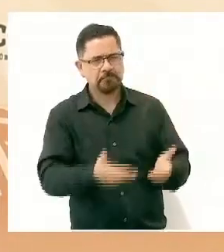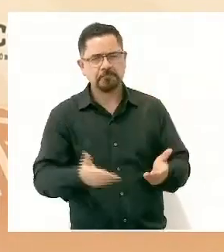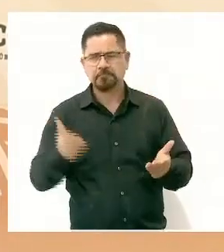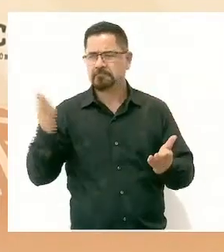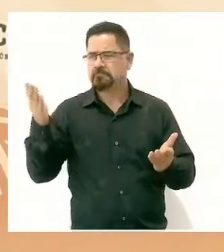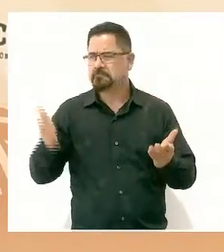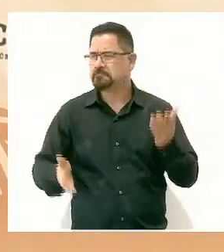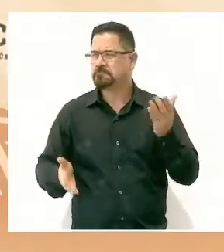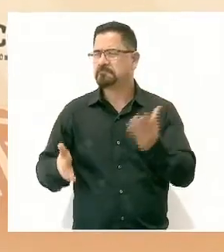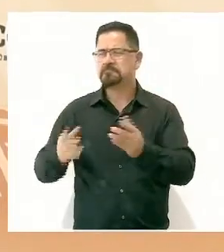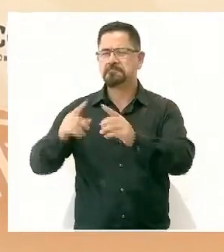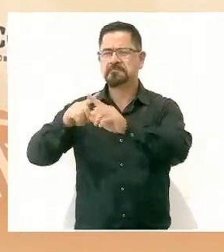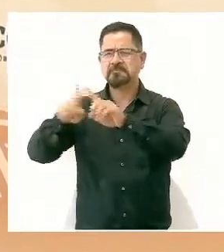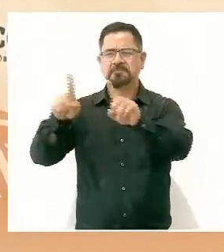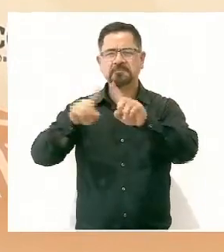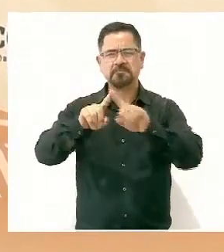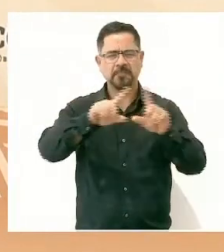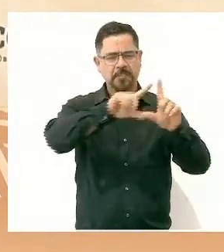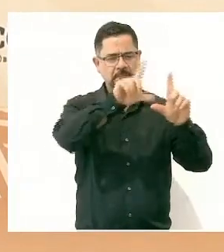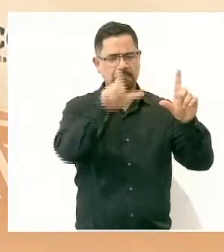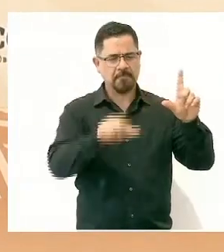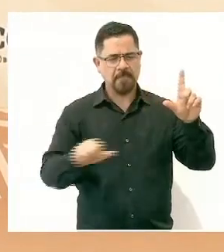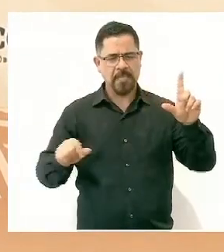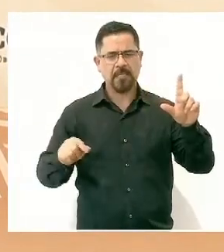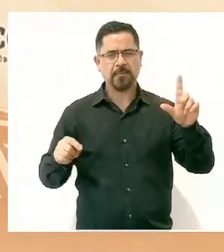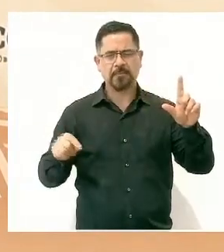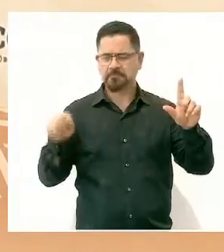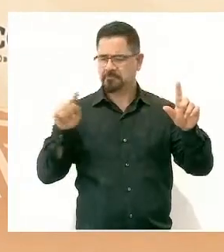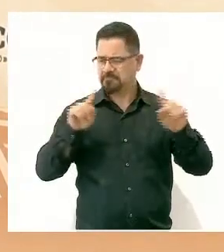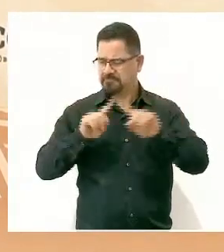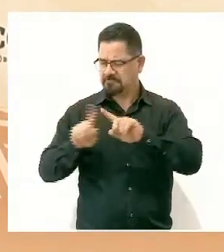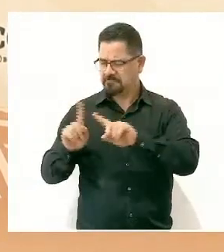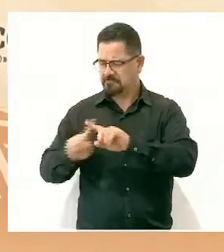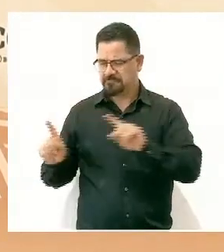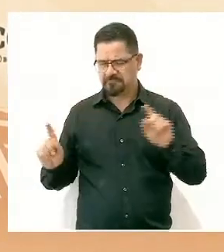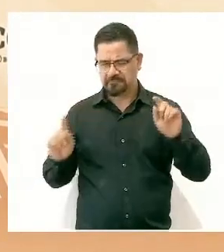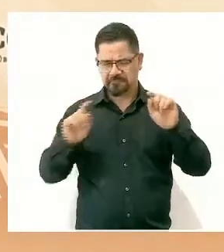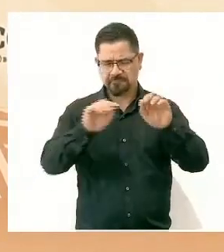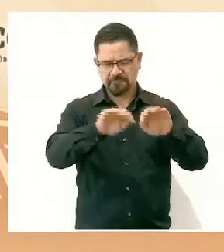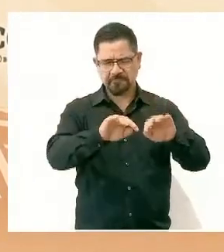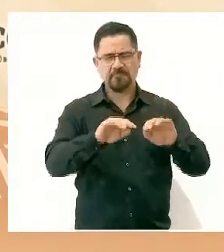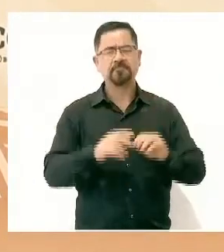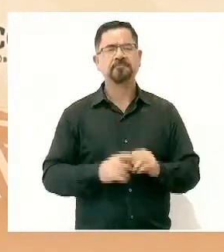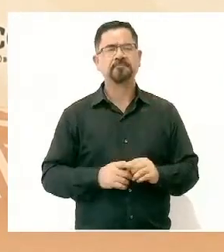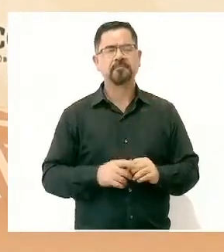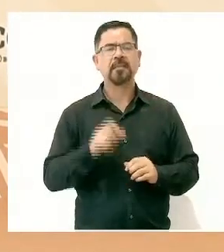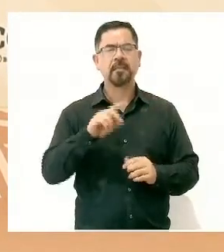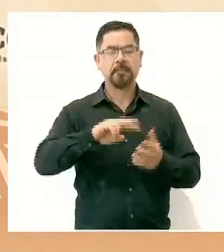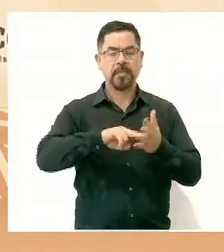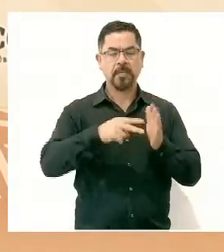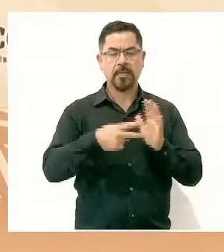indígenas de nuestro país, ingeniero Cuauhtémoc Cárdenas,